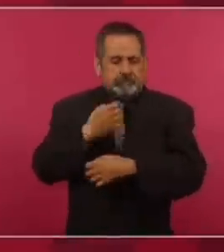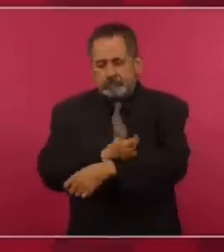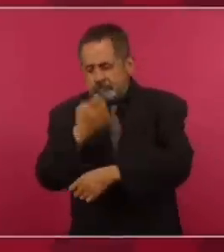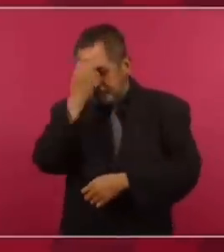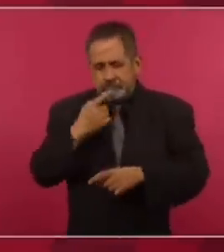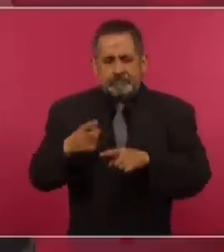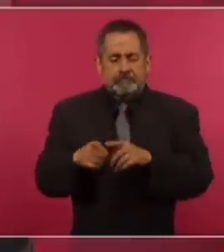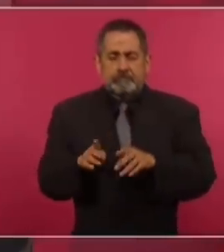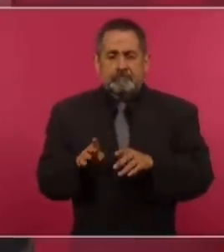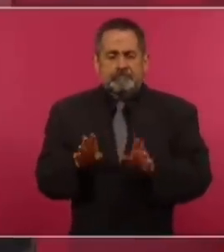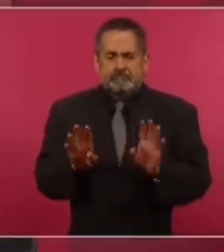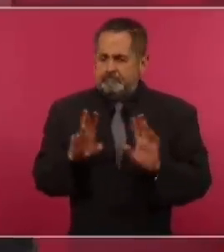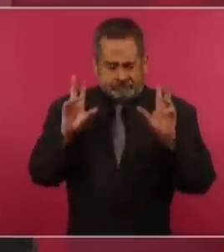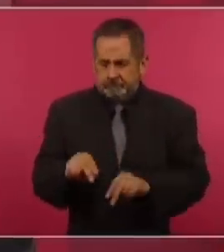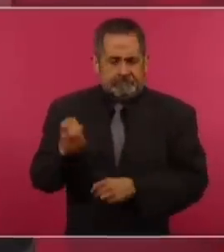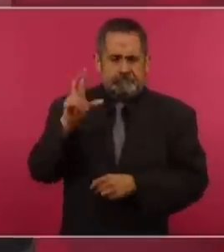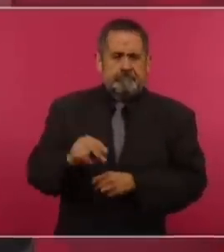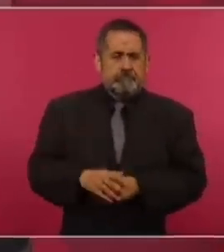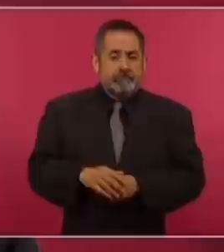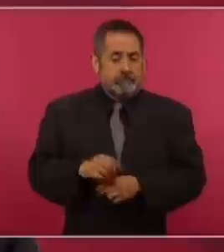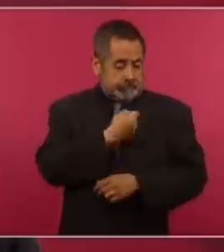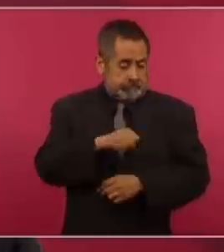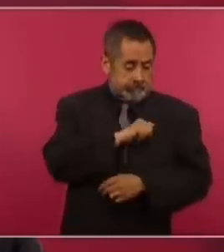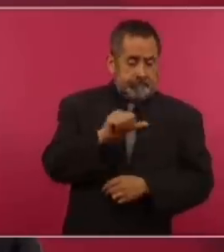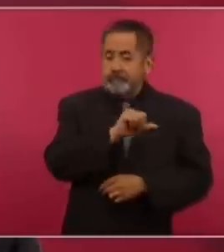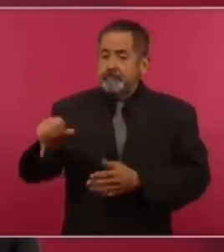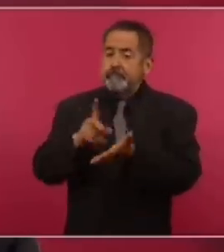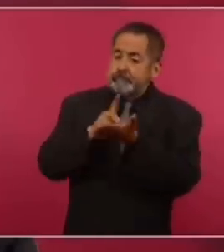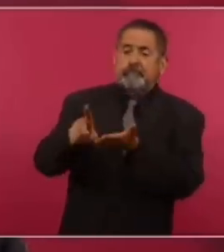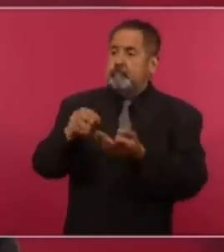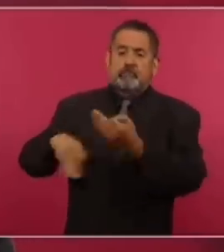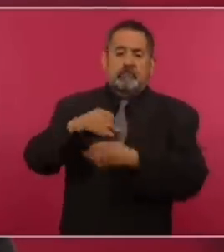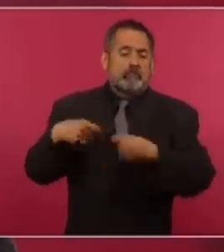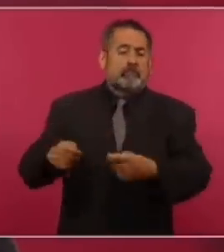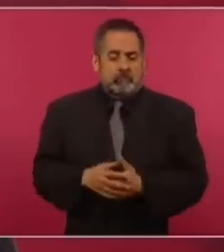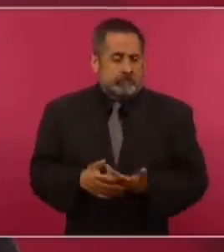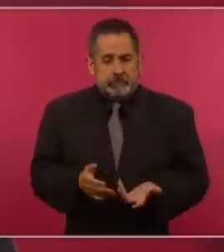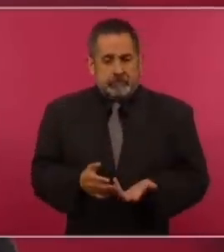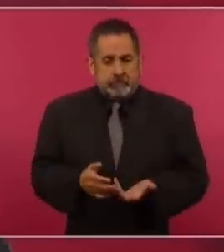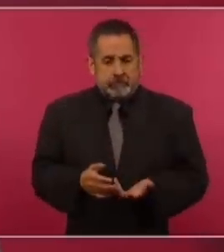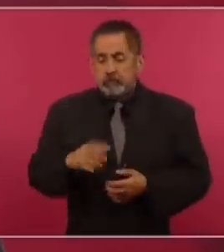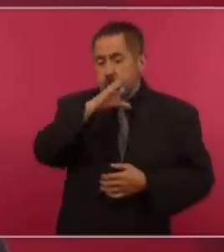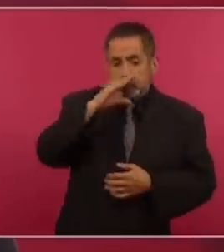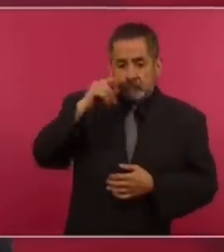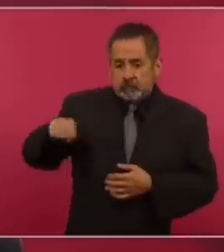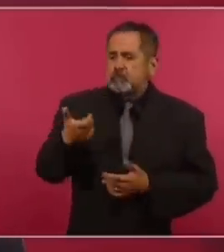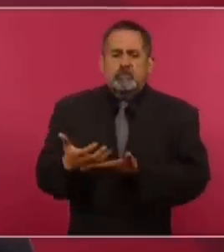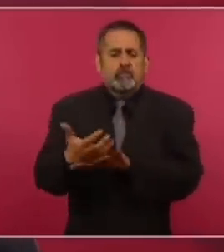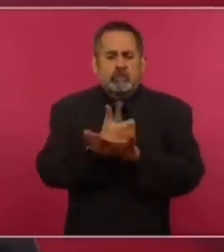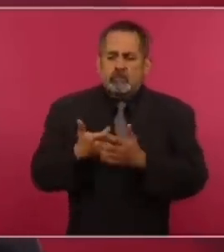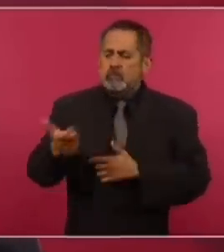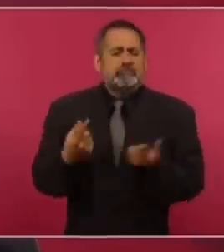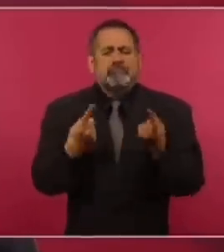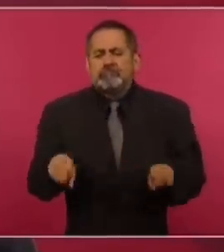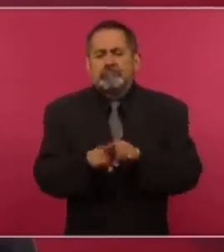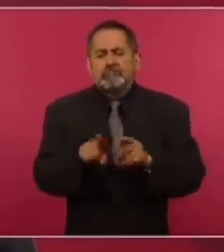privilegio. Y no, la salud es un derecho. Entonces, ¿cuánto van a ganar los médicos cubanos? Lo mismo